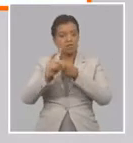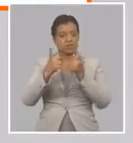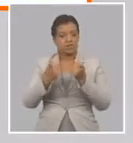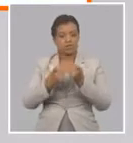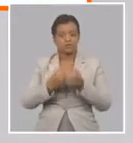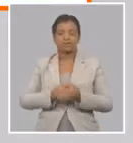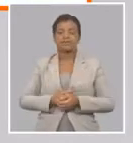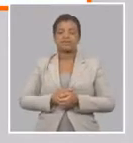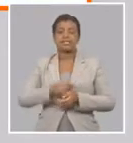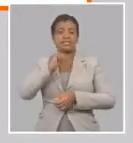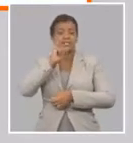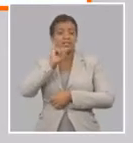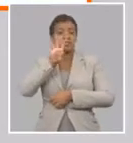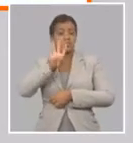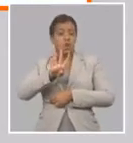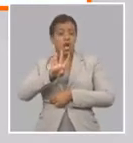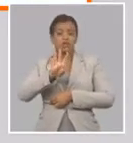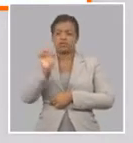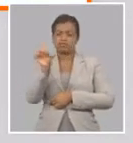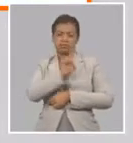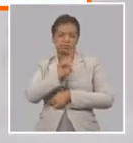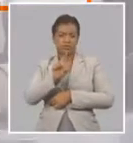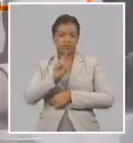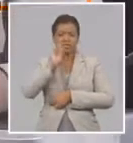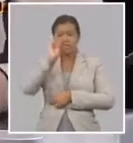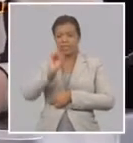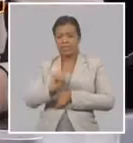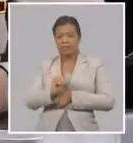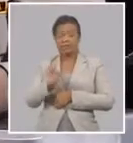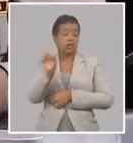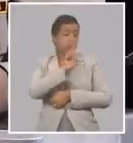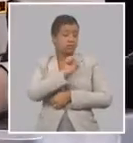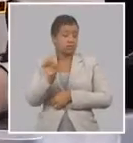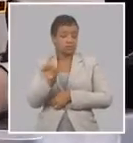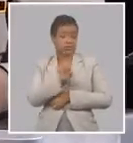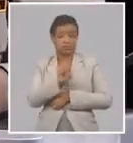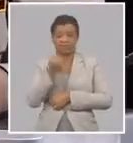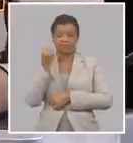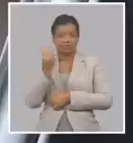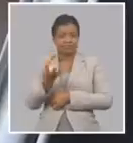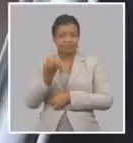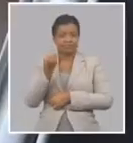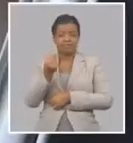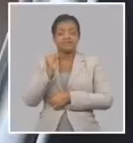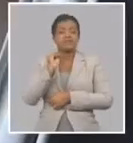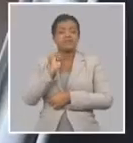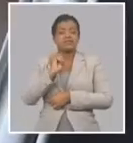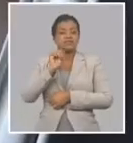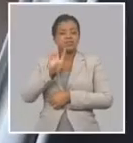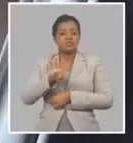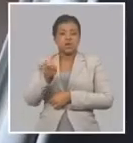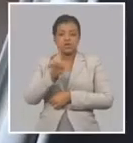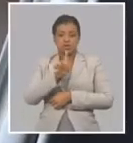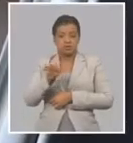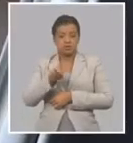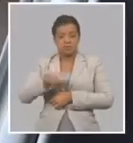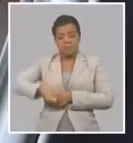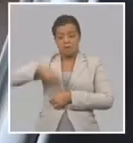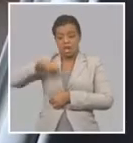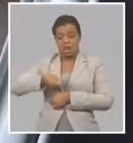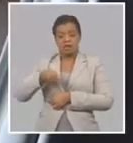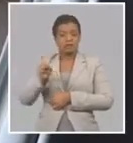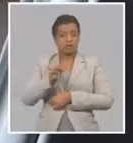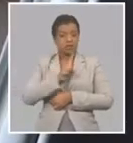no 70 como están planteando se ha estado planteando indistintamente encuentra 64 kilogramos las dos maletas que trae pero